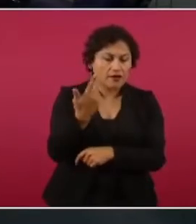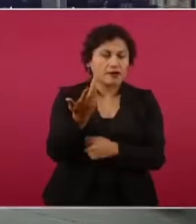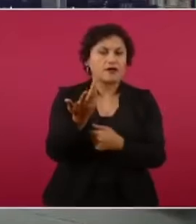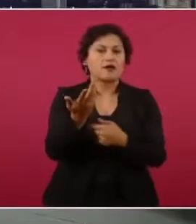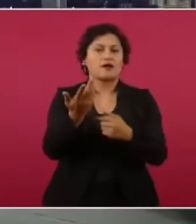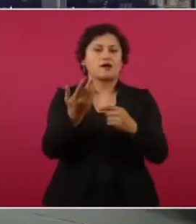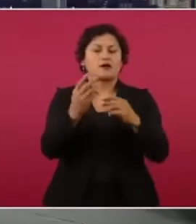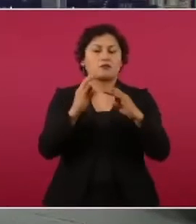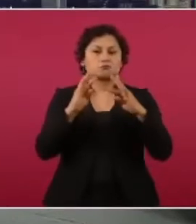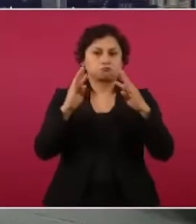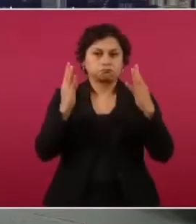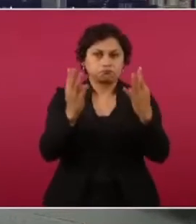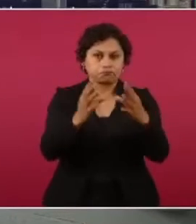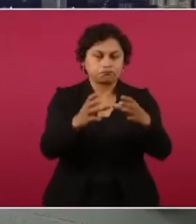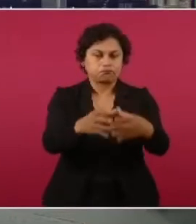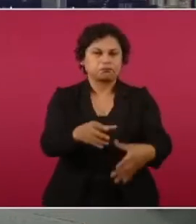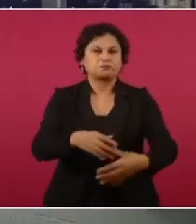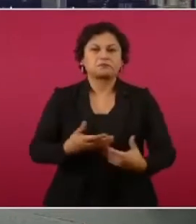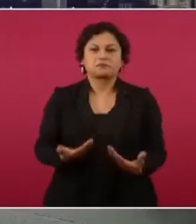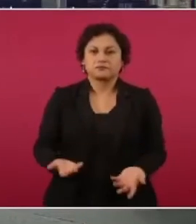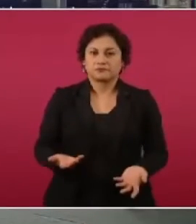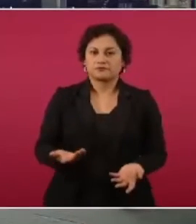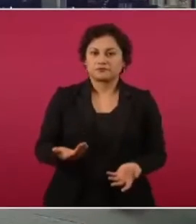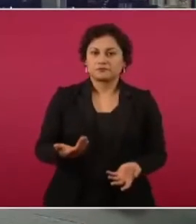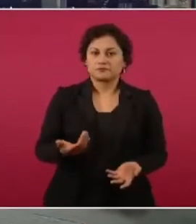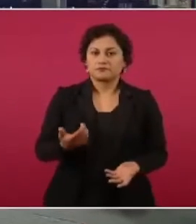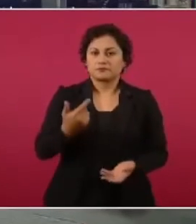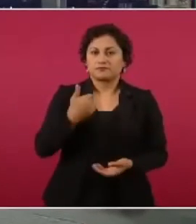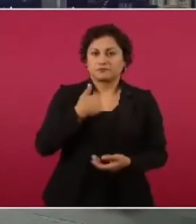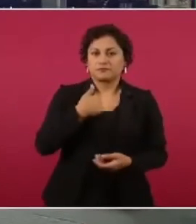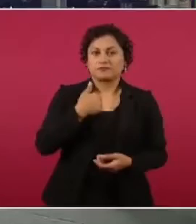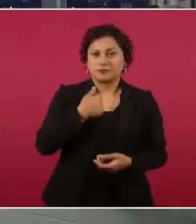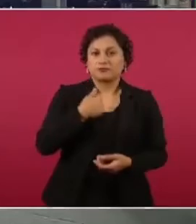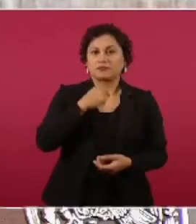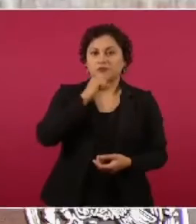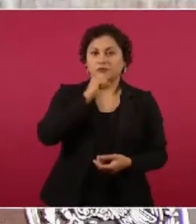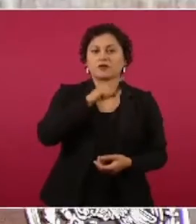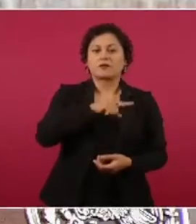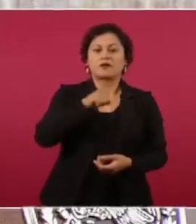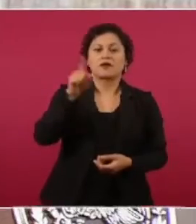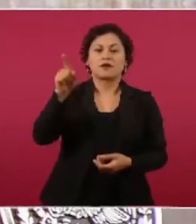En una de esas le dan el Príncipe de Asturias,